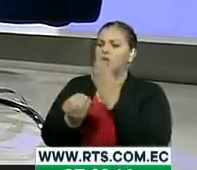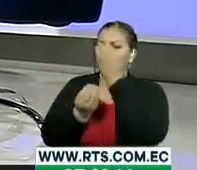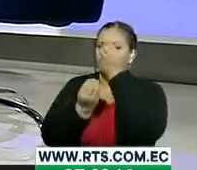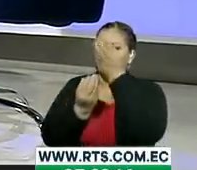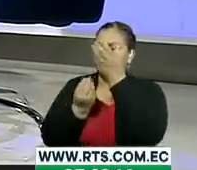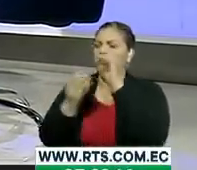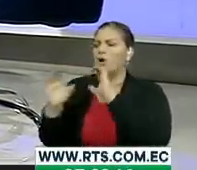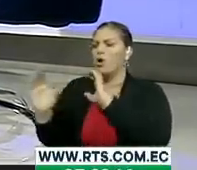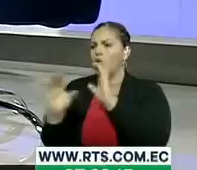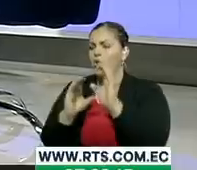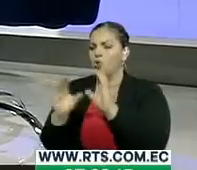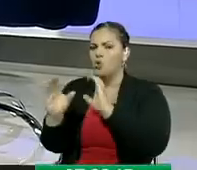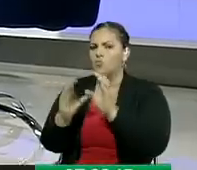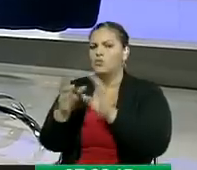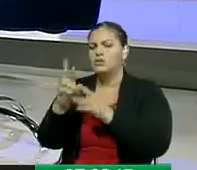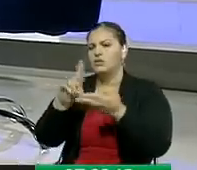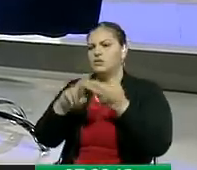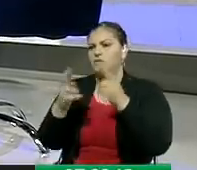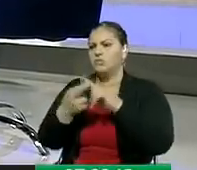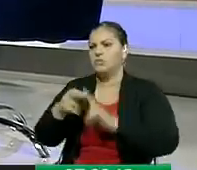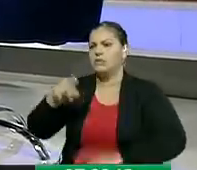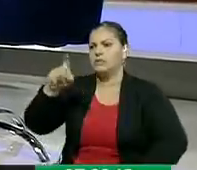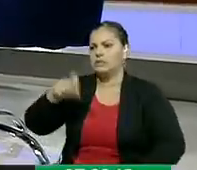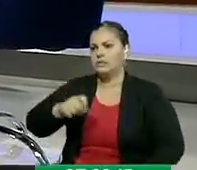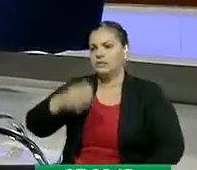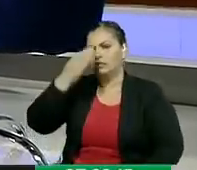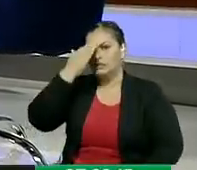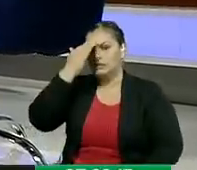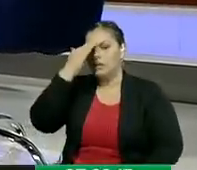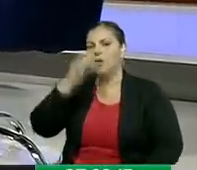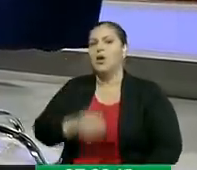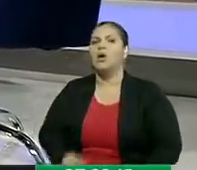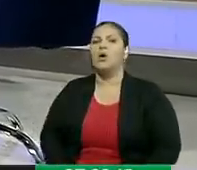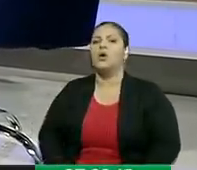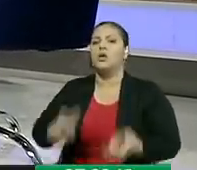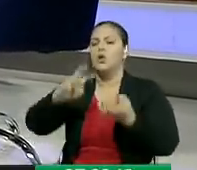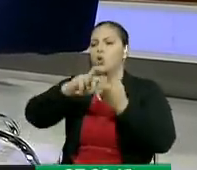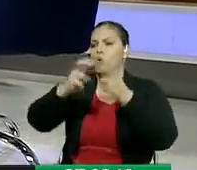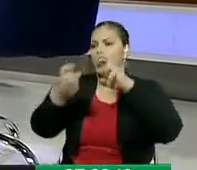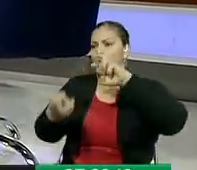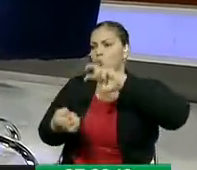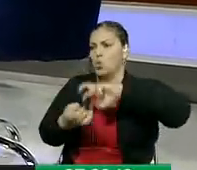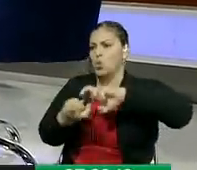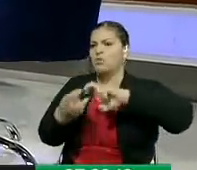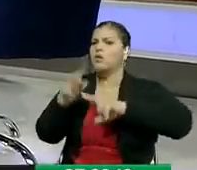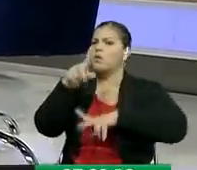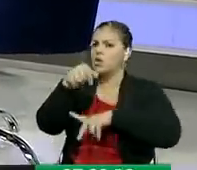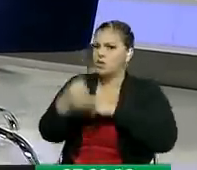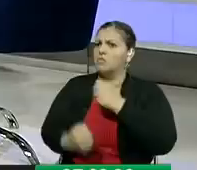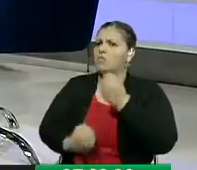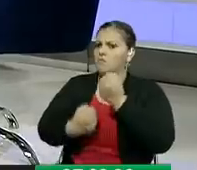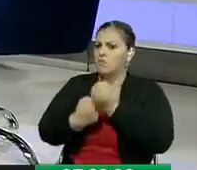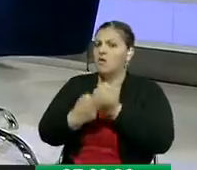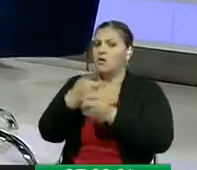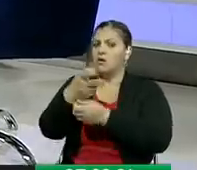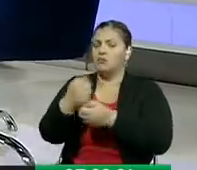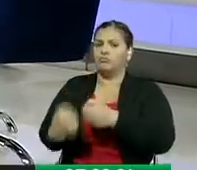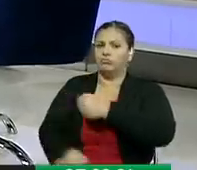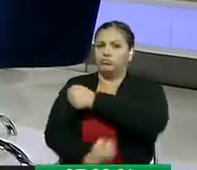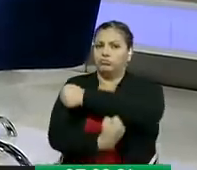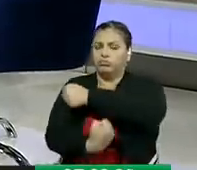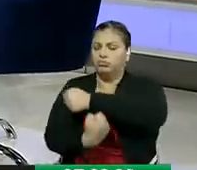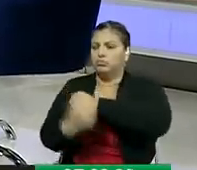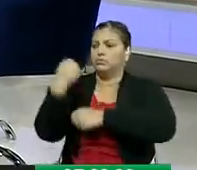la Supercom, fortalece el papel de la Cordicom, Consejo de Regulación y Desarrollo de la Información. ¿Es necesario un organismo